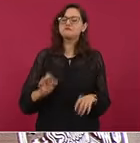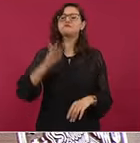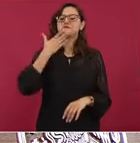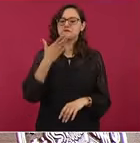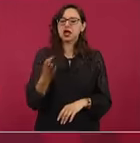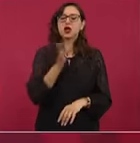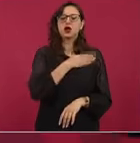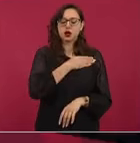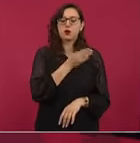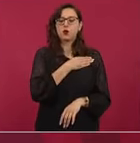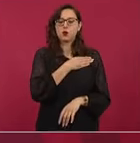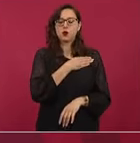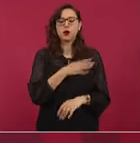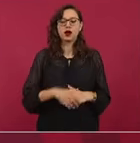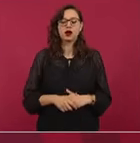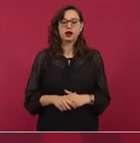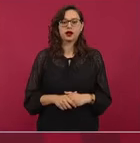que